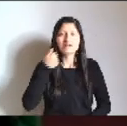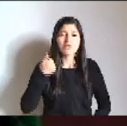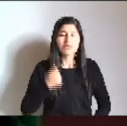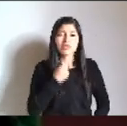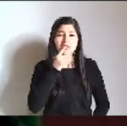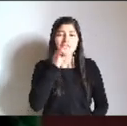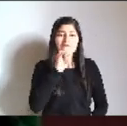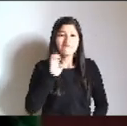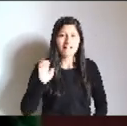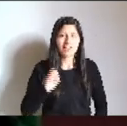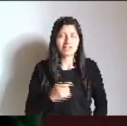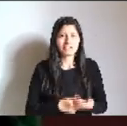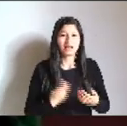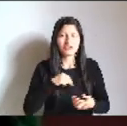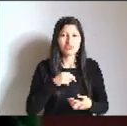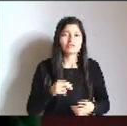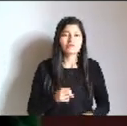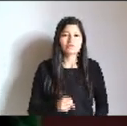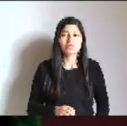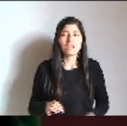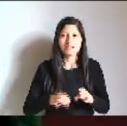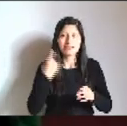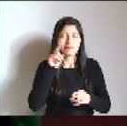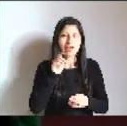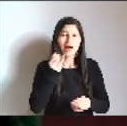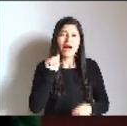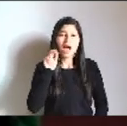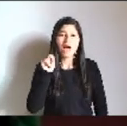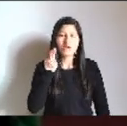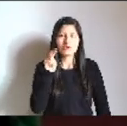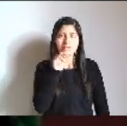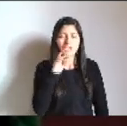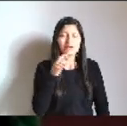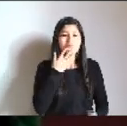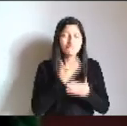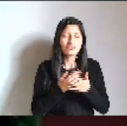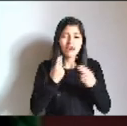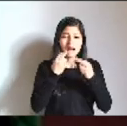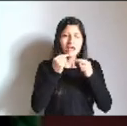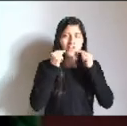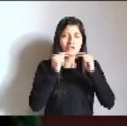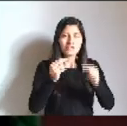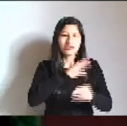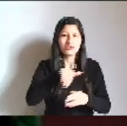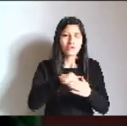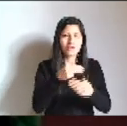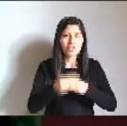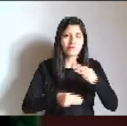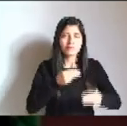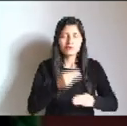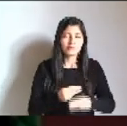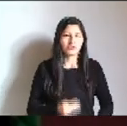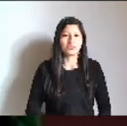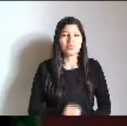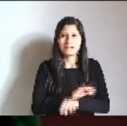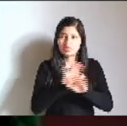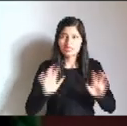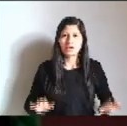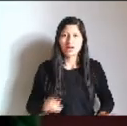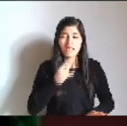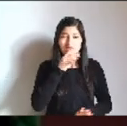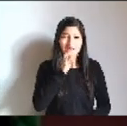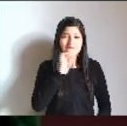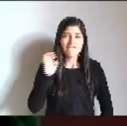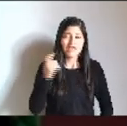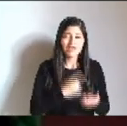Es la fe que nos alienta a anunciar la buena noticia a todo el mundo. En definitiva, es la